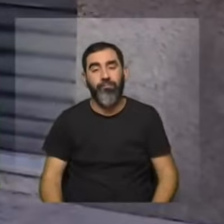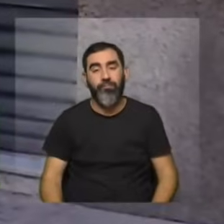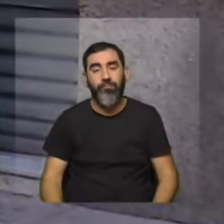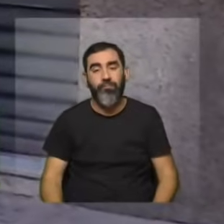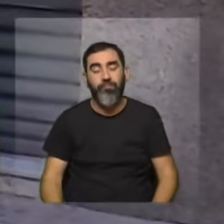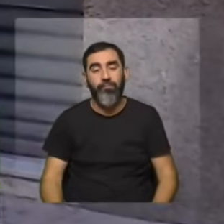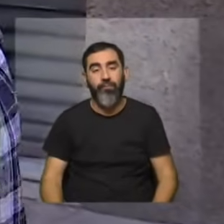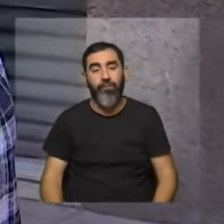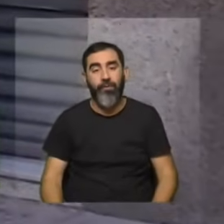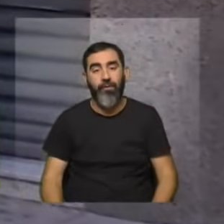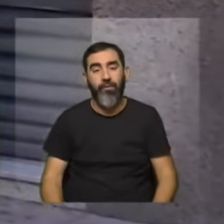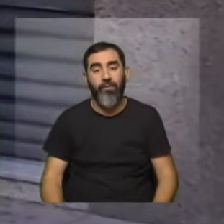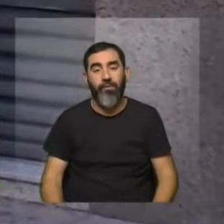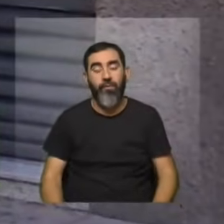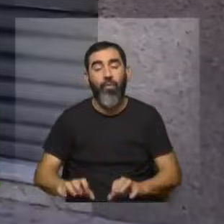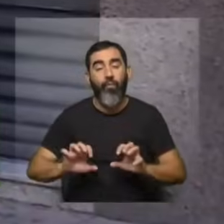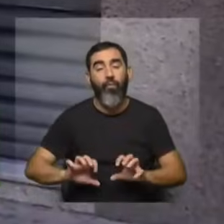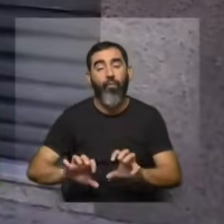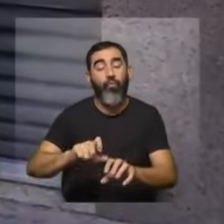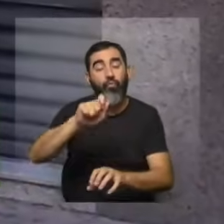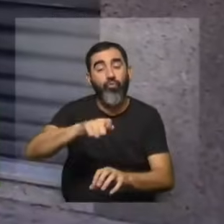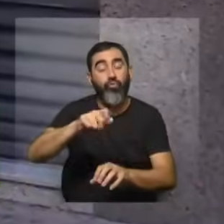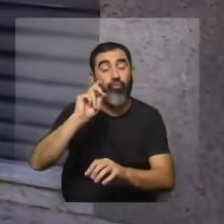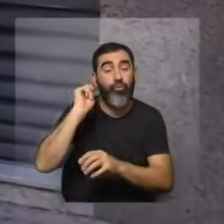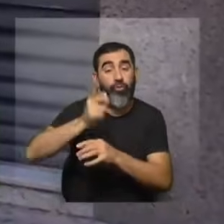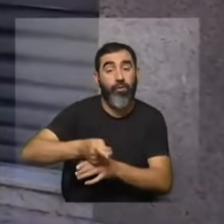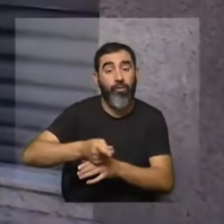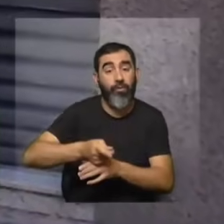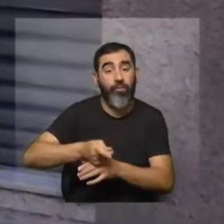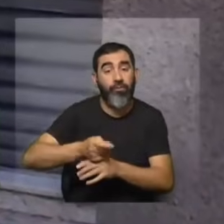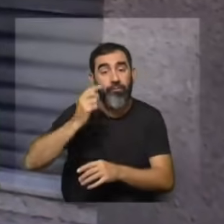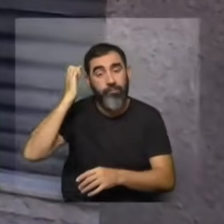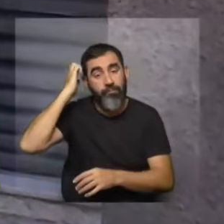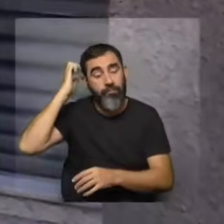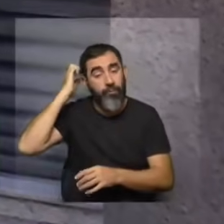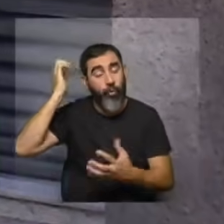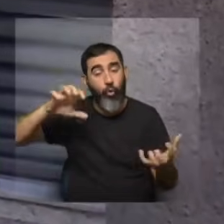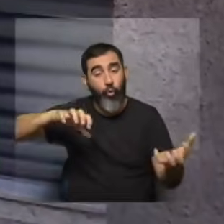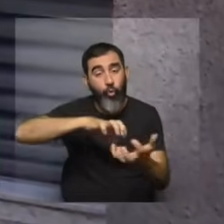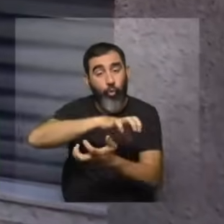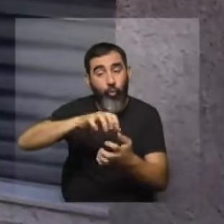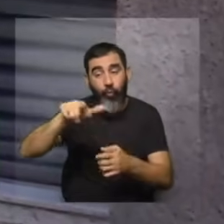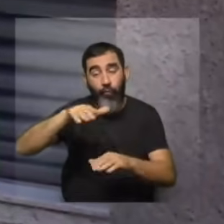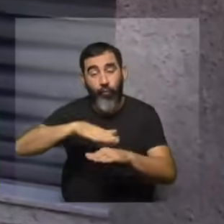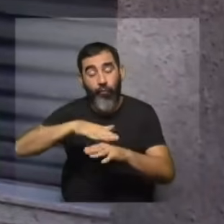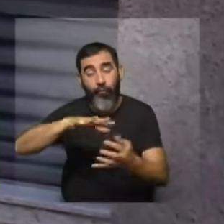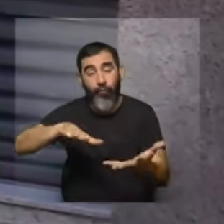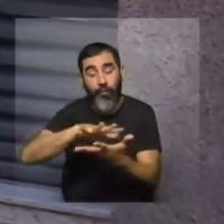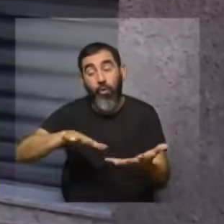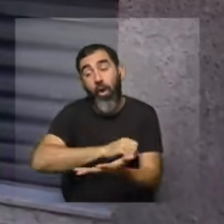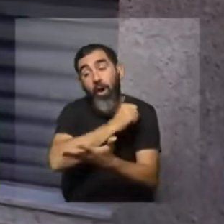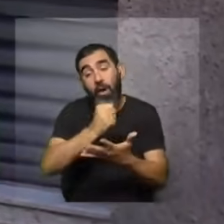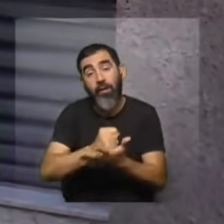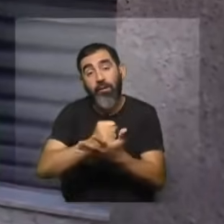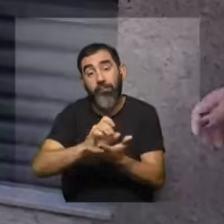Mira, nosotros, los funcionarios judiciales, resolvimos que entrar en conflicto por esta situación, y hasta que no haya